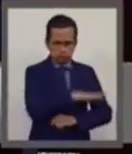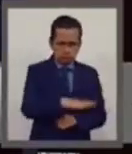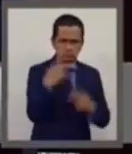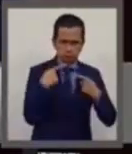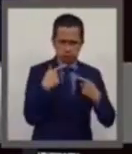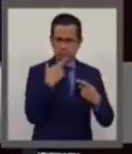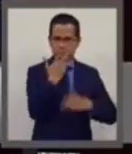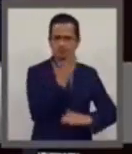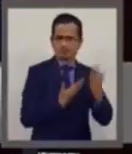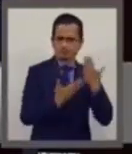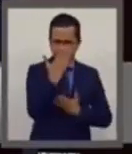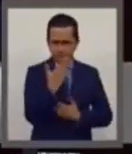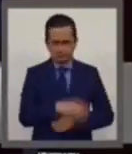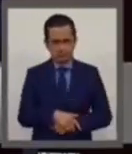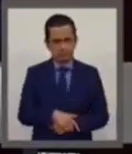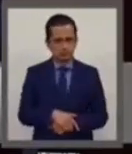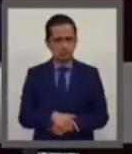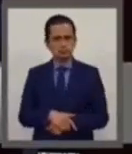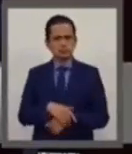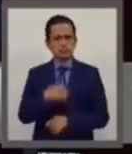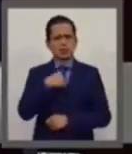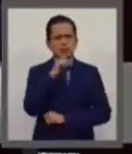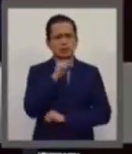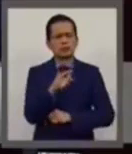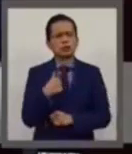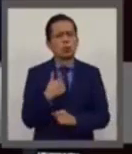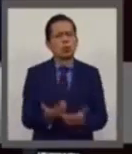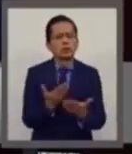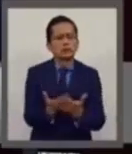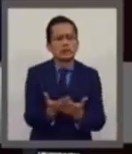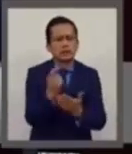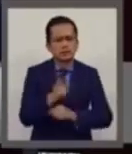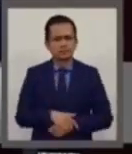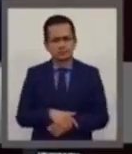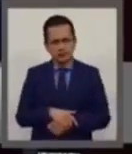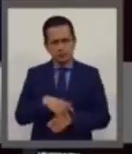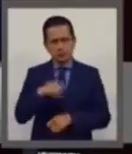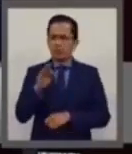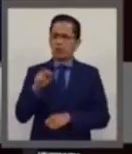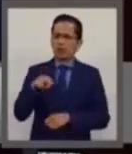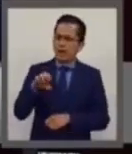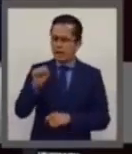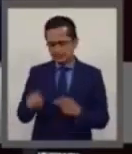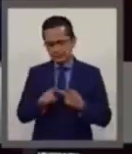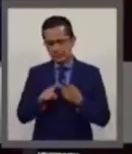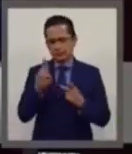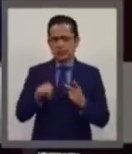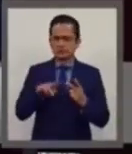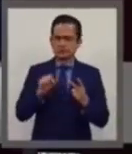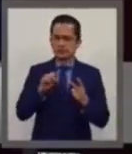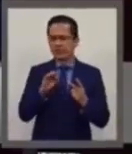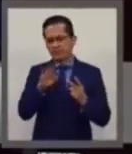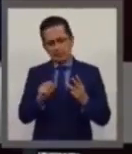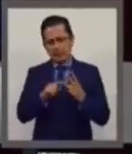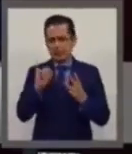solidaria. También estoy proponiendo reasignaciones en FONAES, BANSEFI, INADEM, FONDEN,